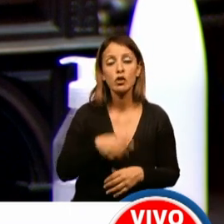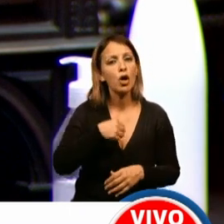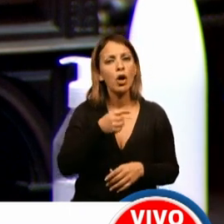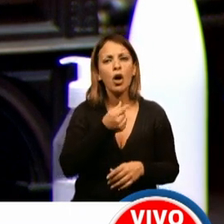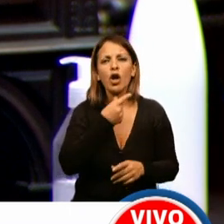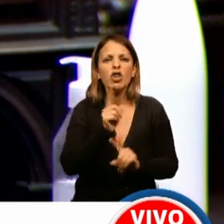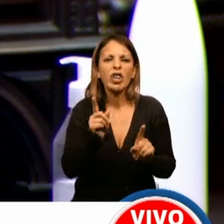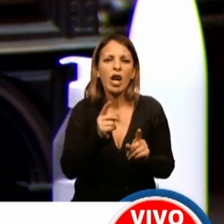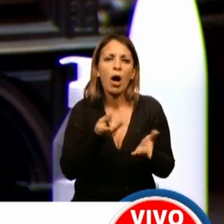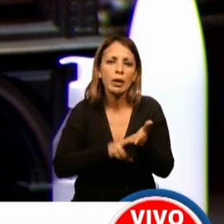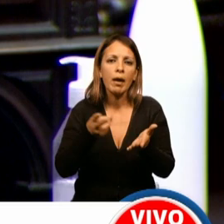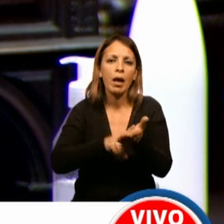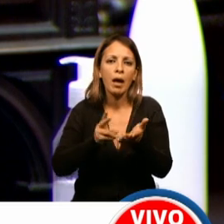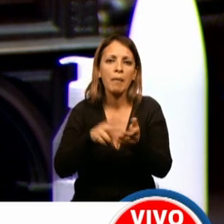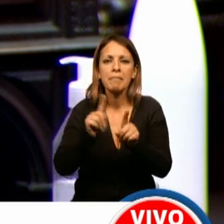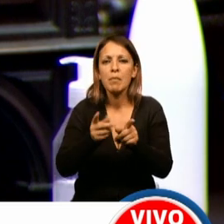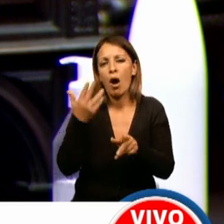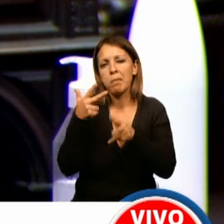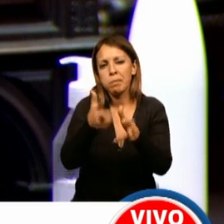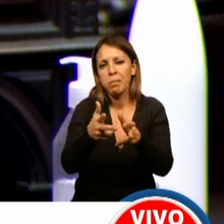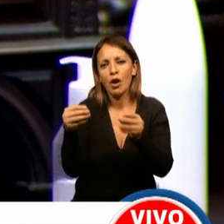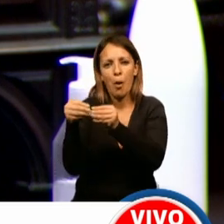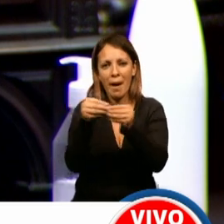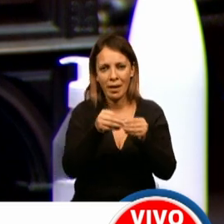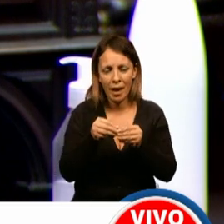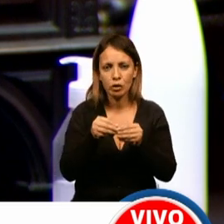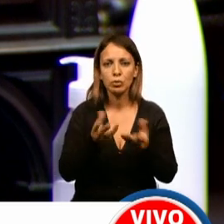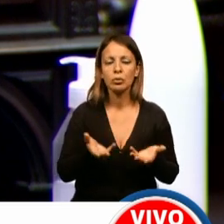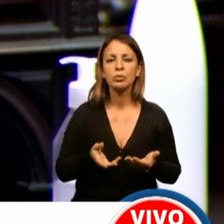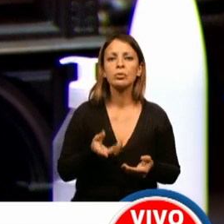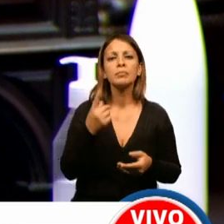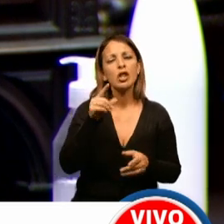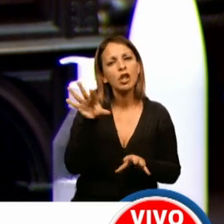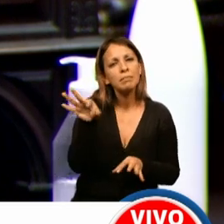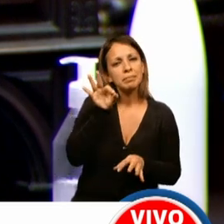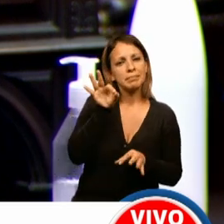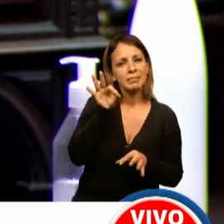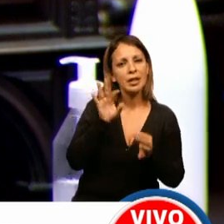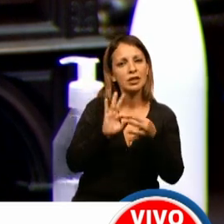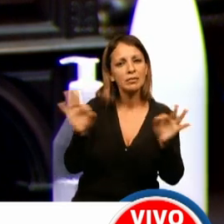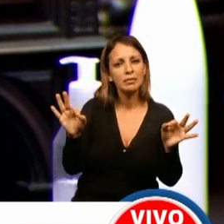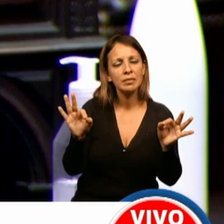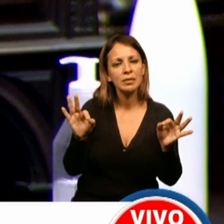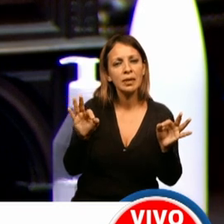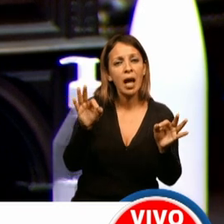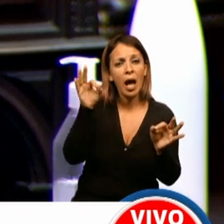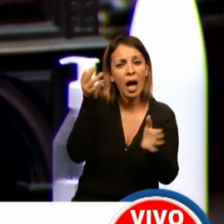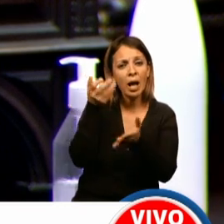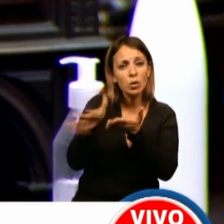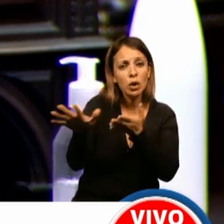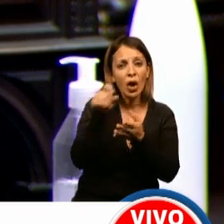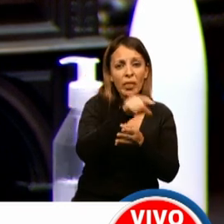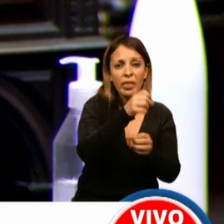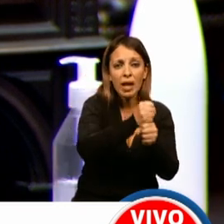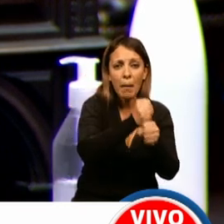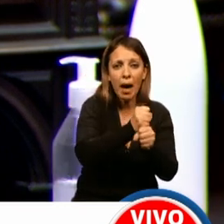todo lo que ya han dicho mis colegas pero creo que me quedo con la frase que la exclusión del mercado laboral los